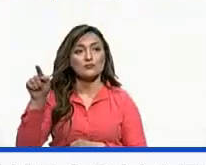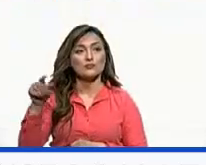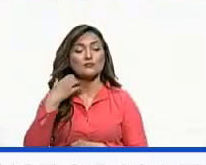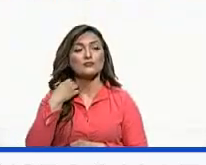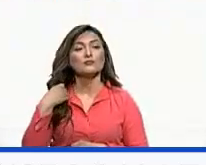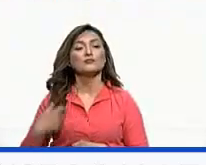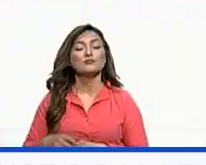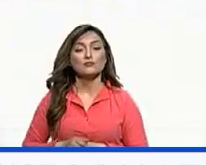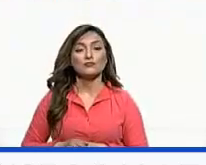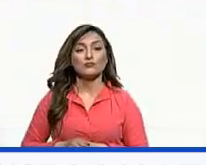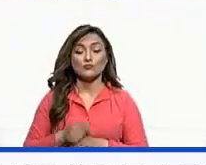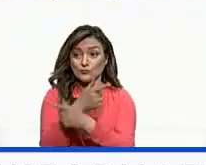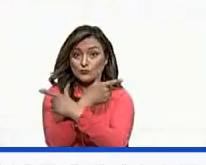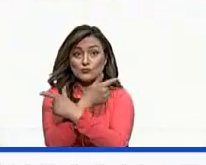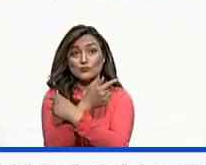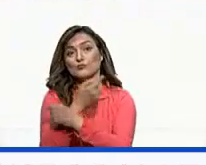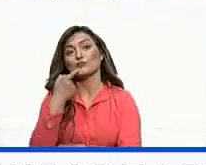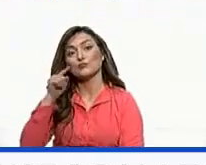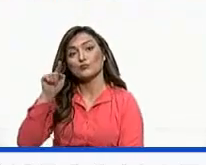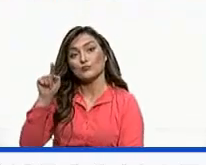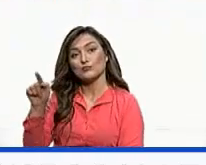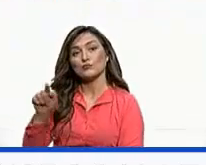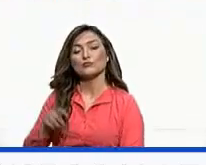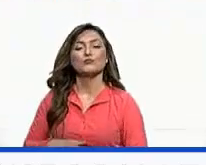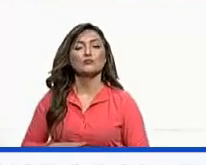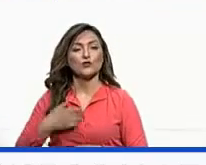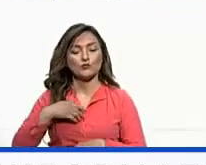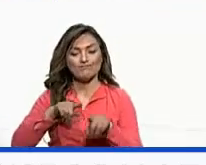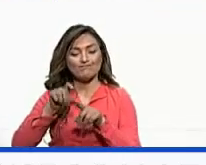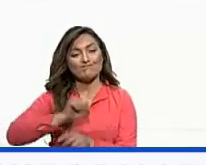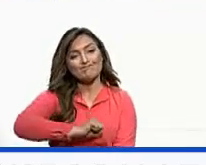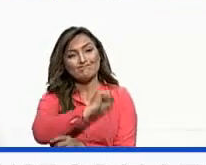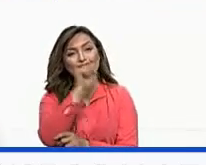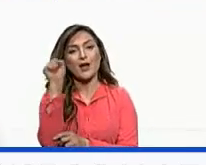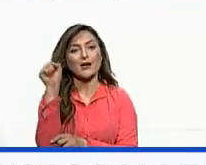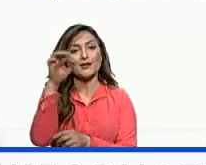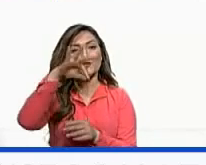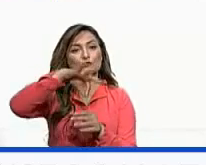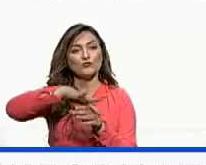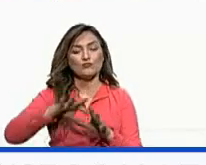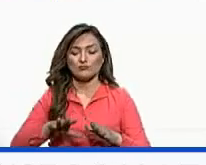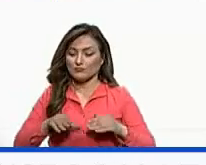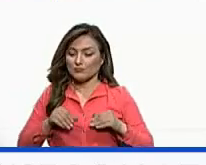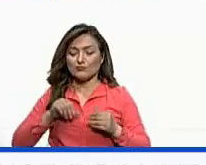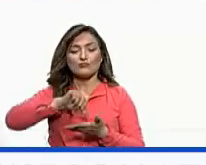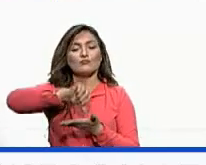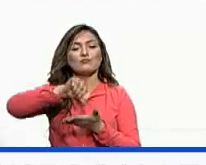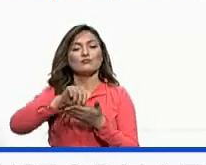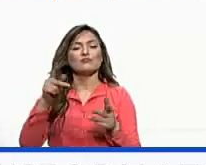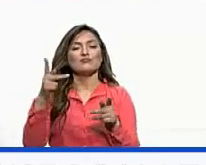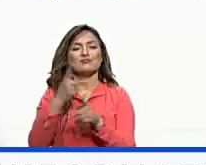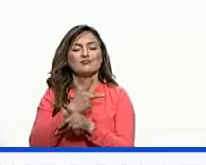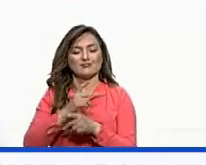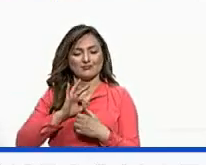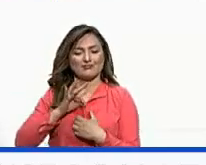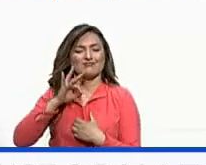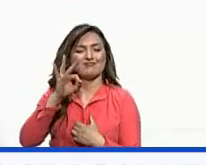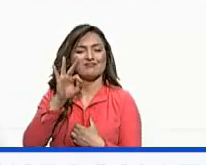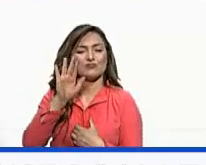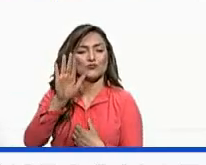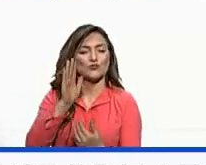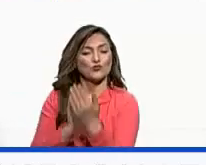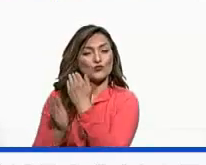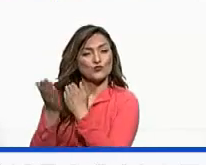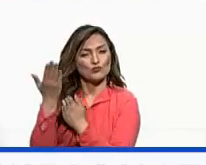se ha pronunciado a través del Twitter y dice: gané en las urnas, asumí la administración de esta ciudad en la peor crisis de su